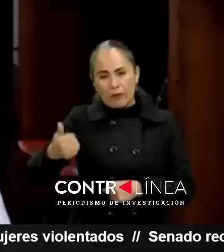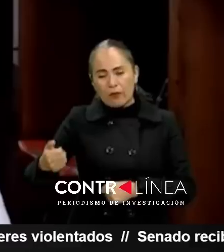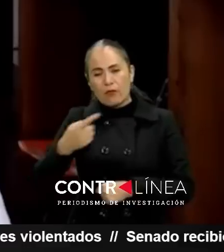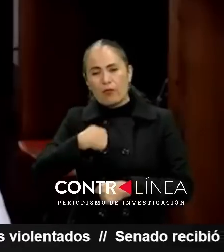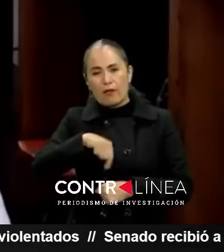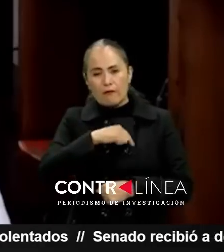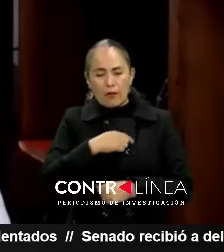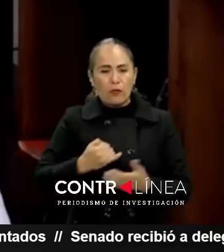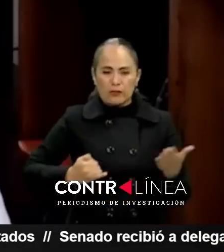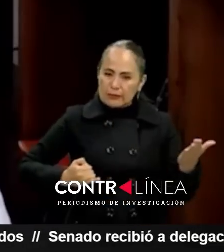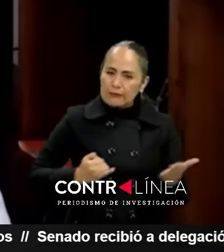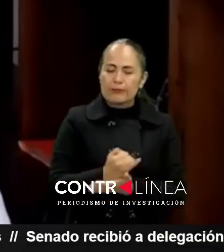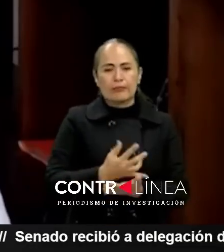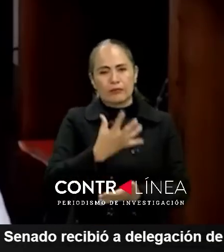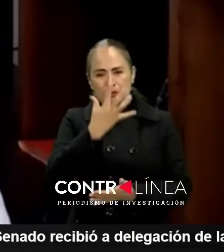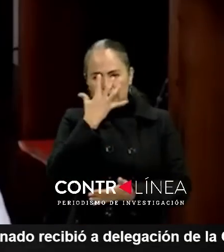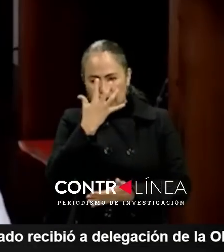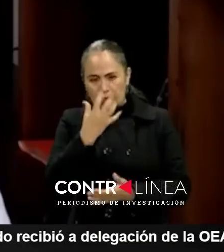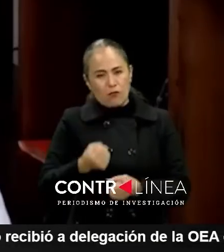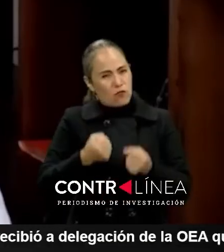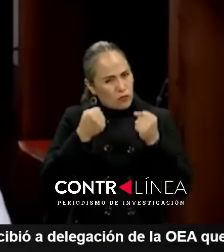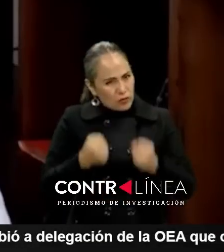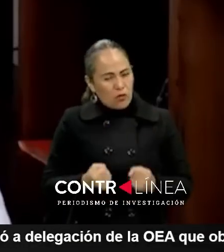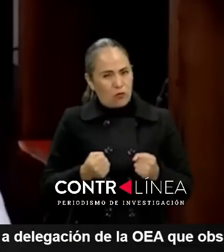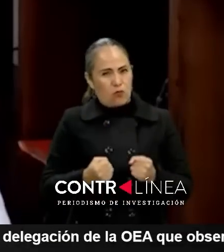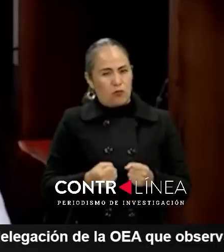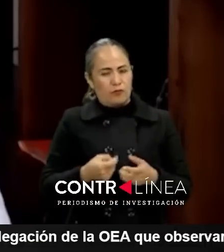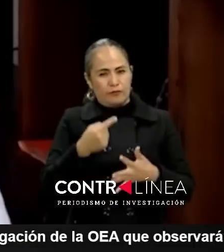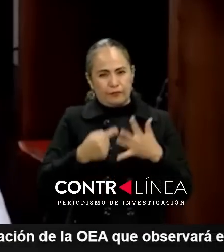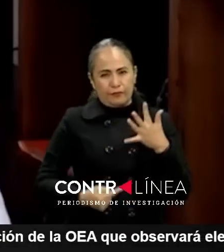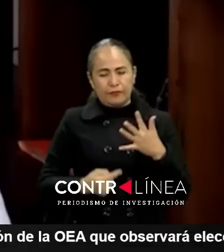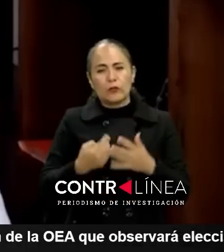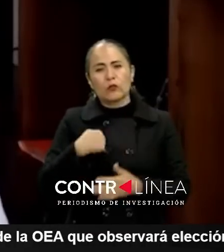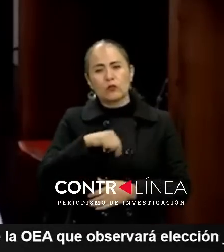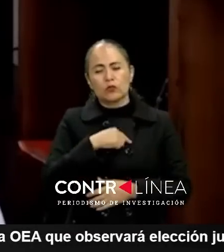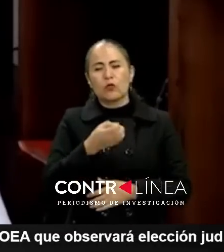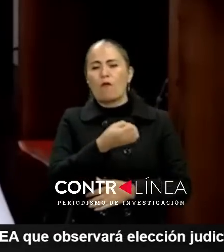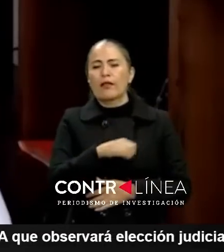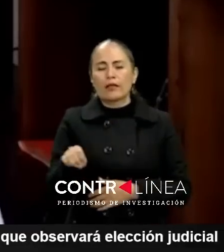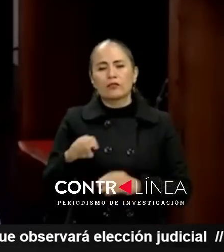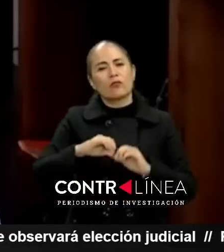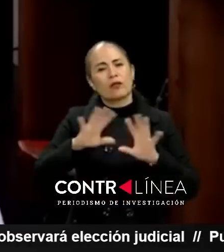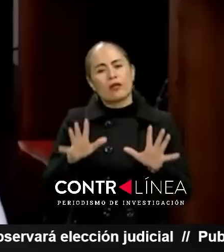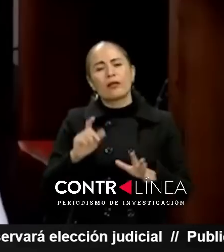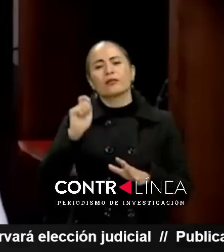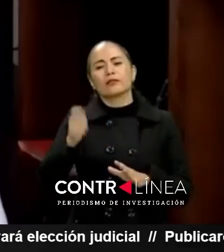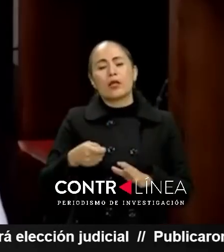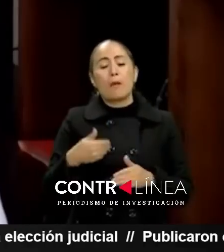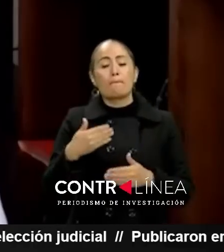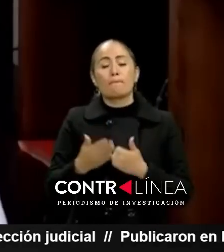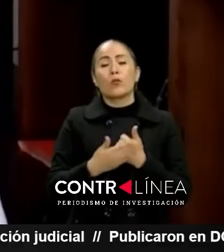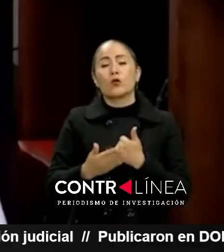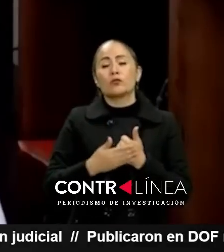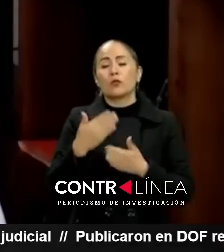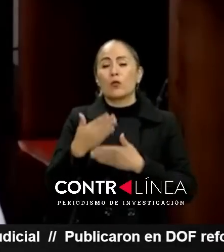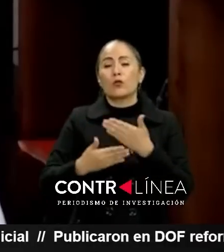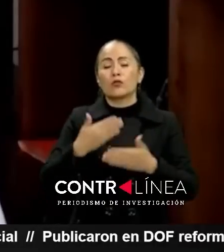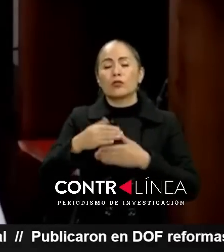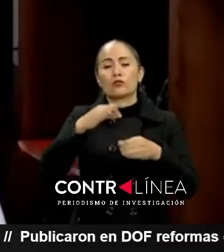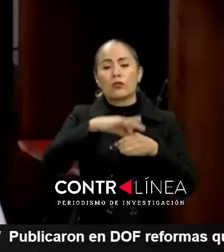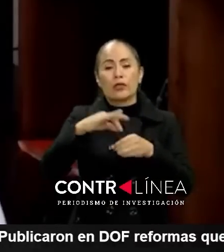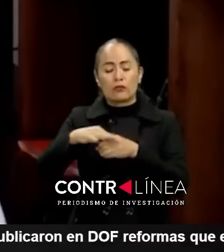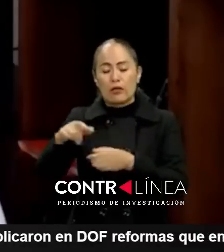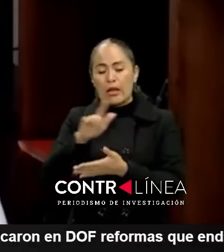determinación, firmeza y responsabilidad. Nuestra obligación es clara: garantizar que este proceso electoral se desarrolle